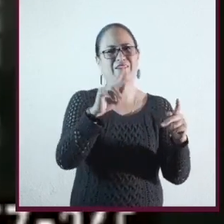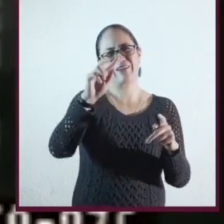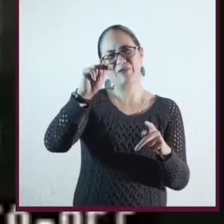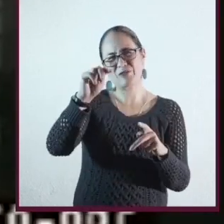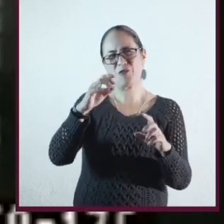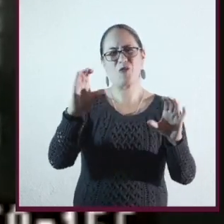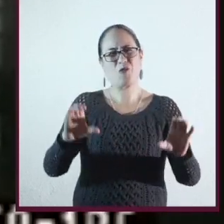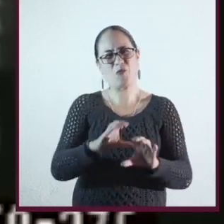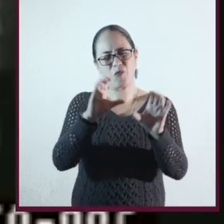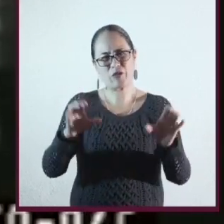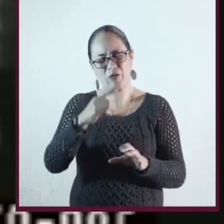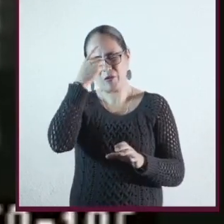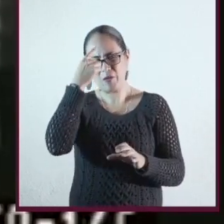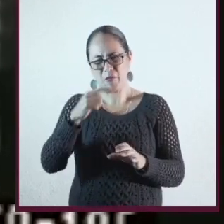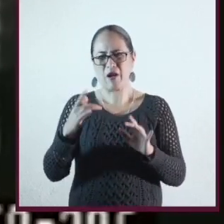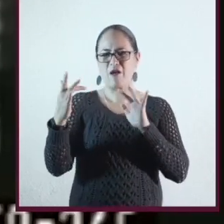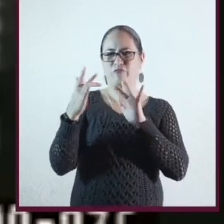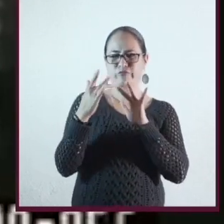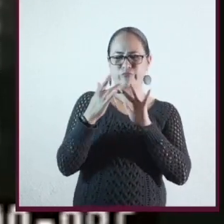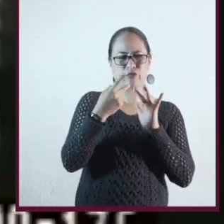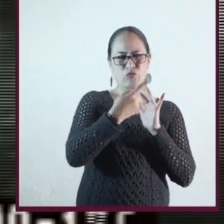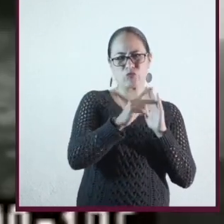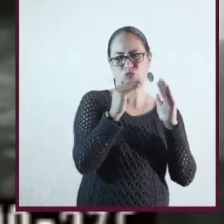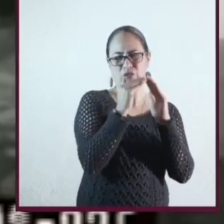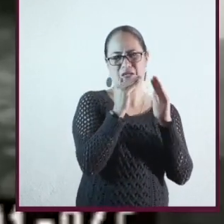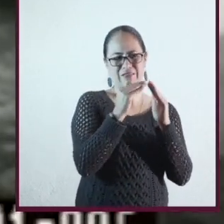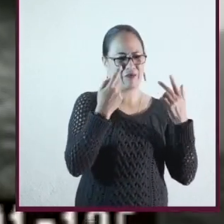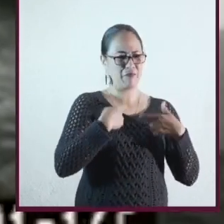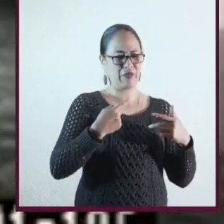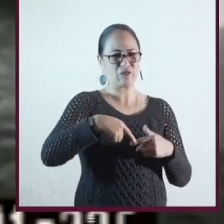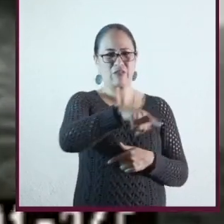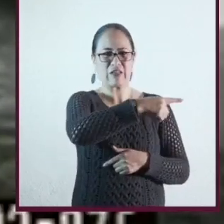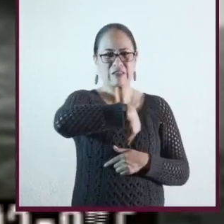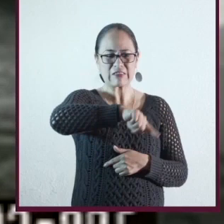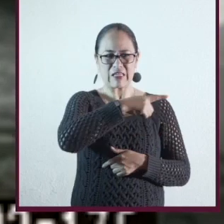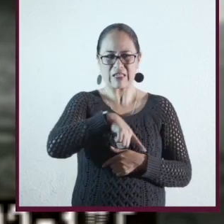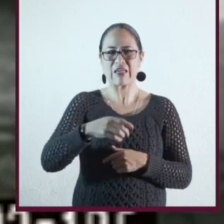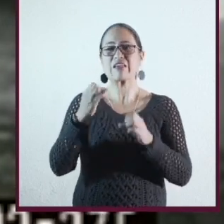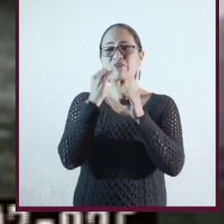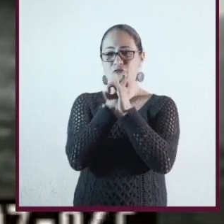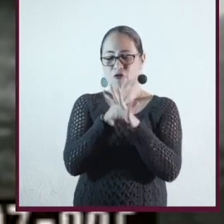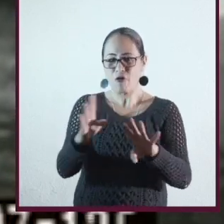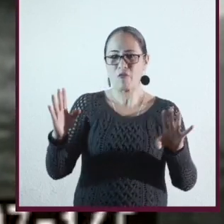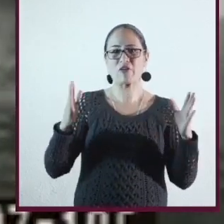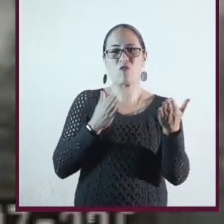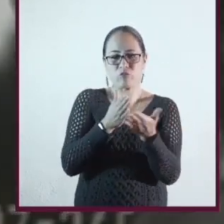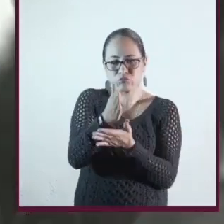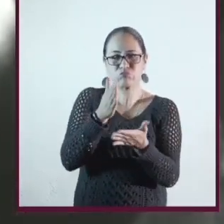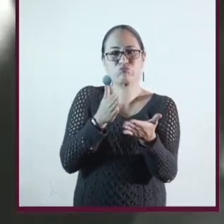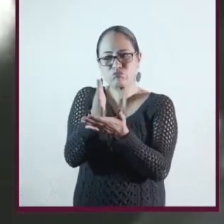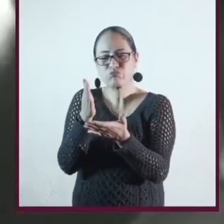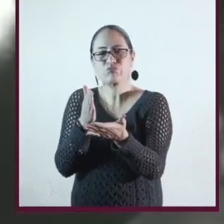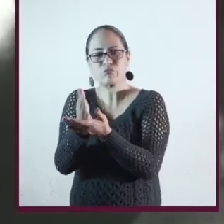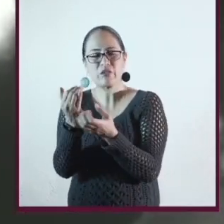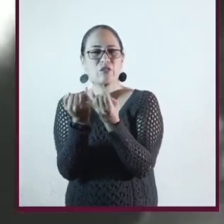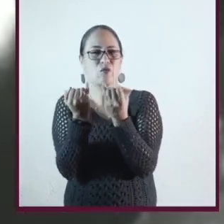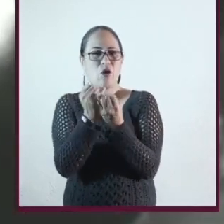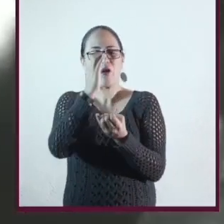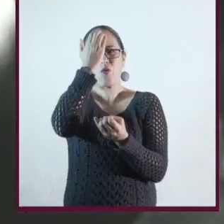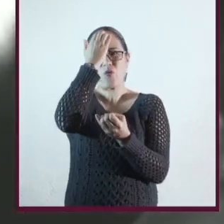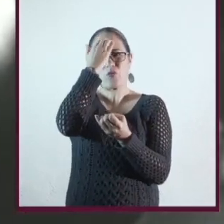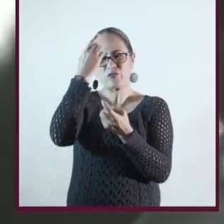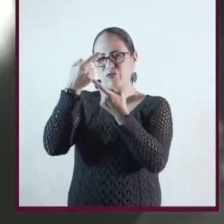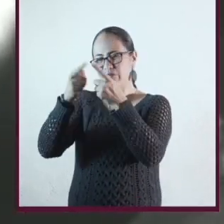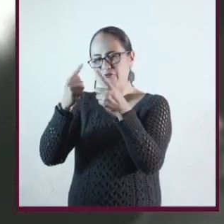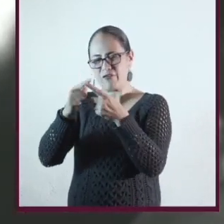recibir sus señales en su propia casa, más gente tuvo mayor acceso a información y conocimientos. Pero también es